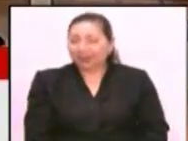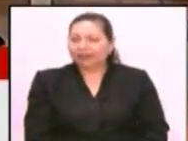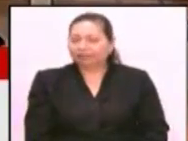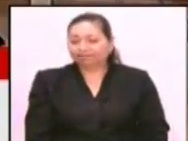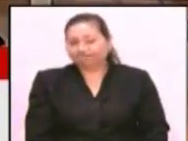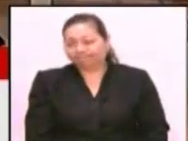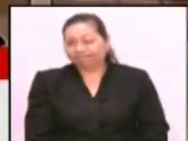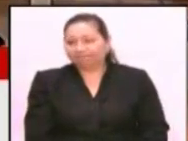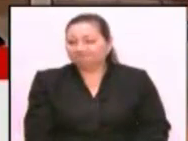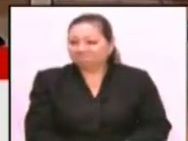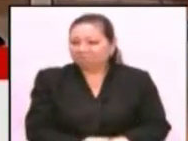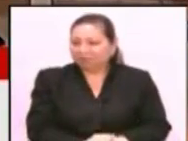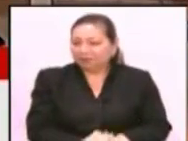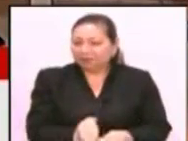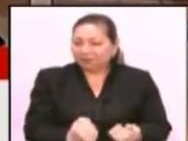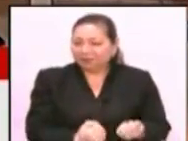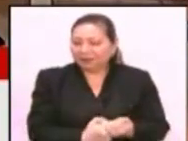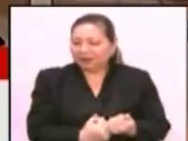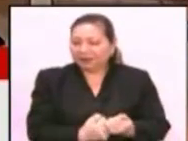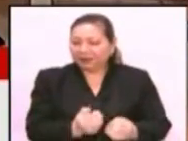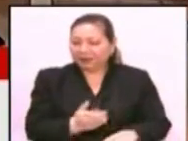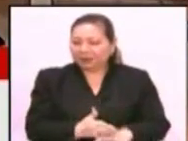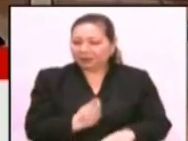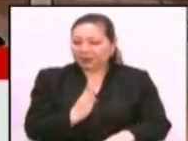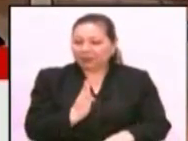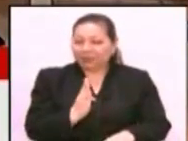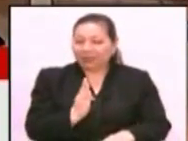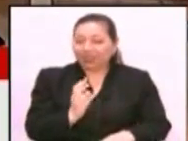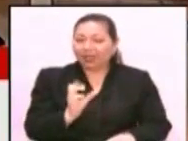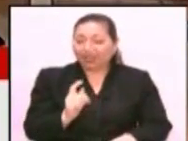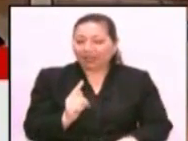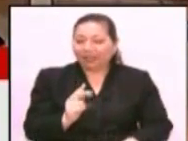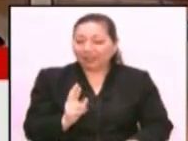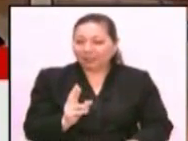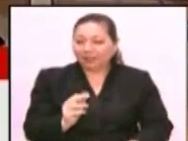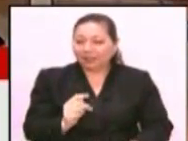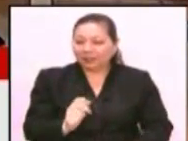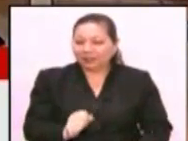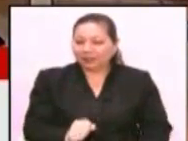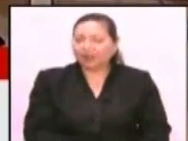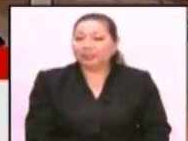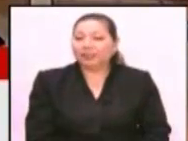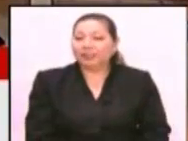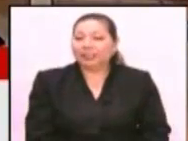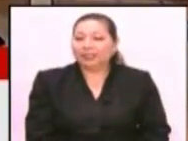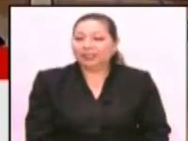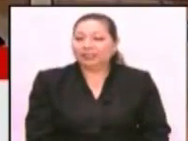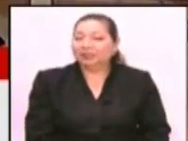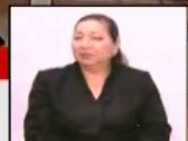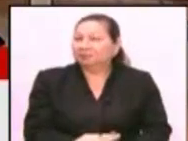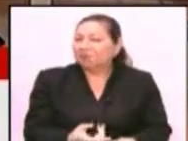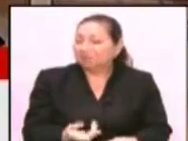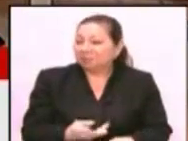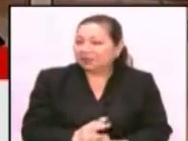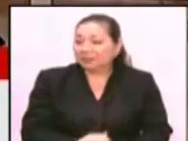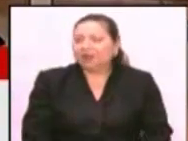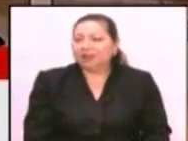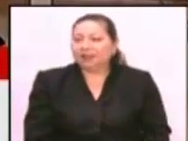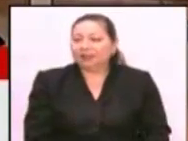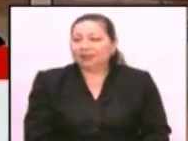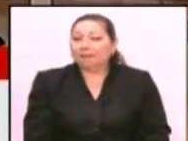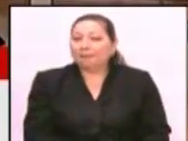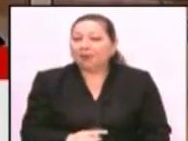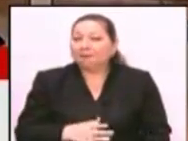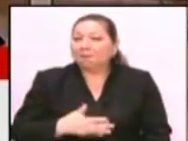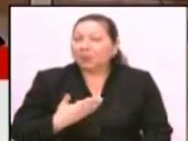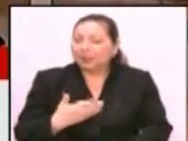de prácticamente una cooperativa de ahorro y crédito. Era una mutualista, que entre ellos se prestaban dinero, se habilitaban dinero para